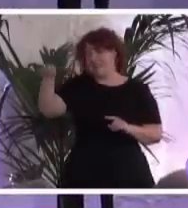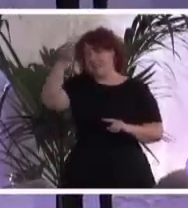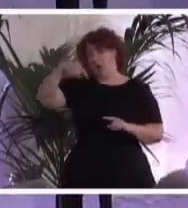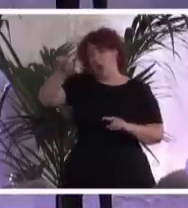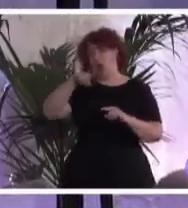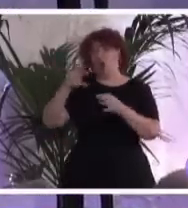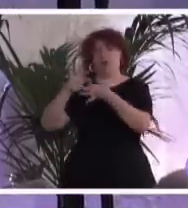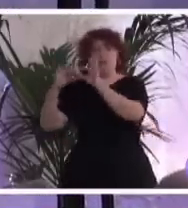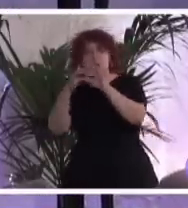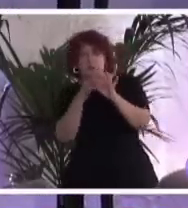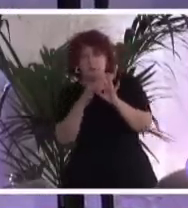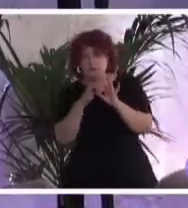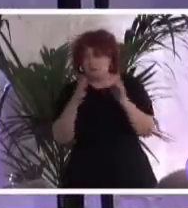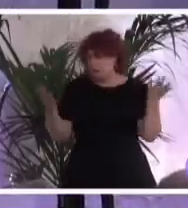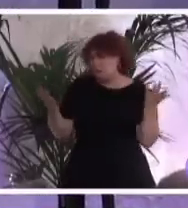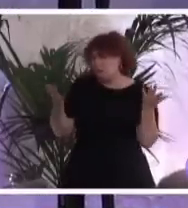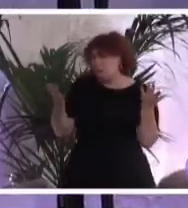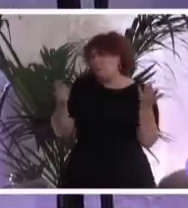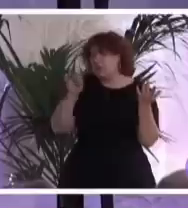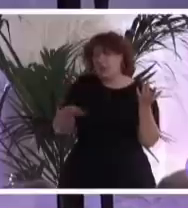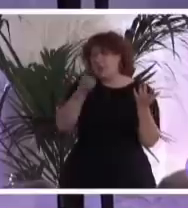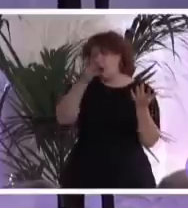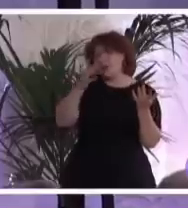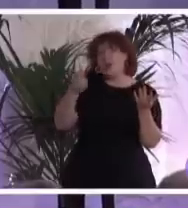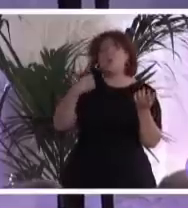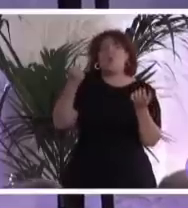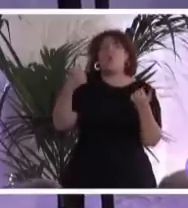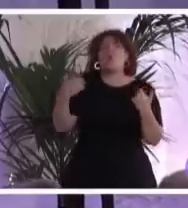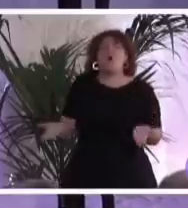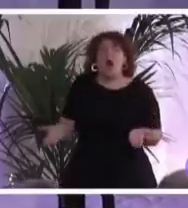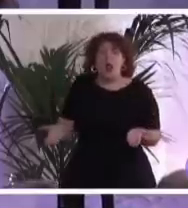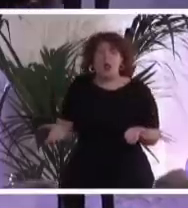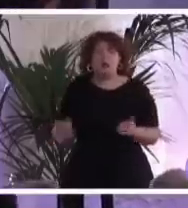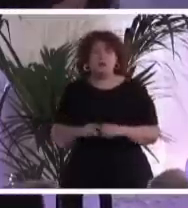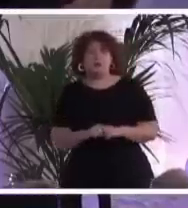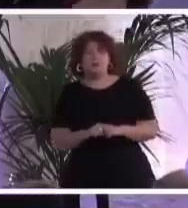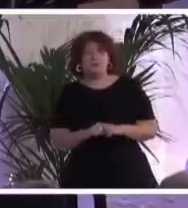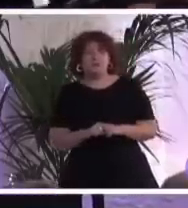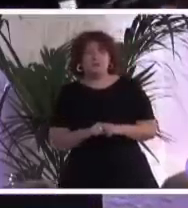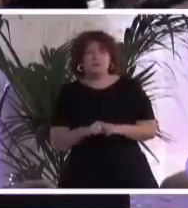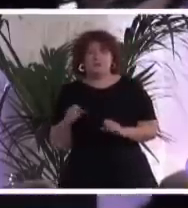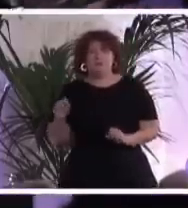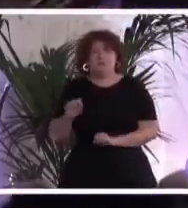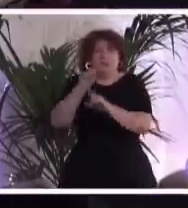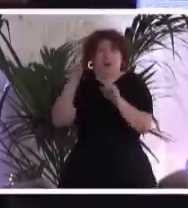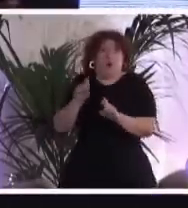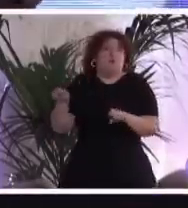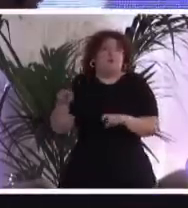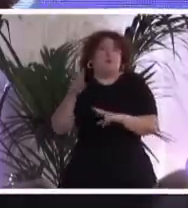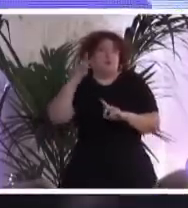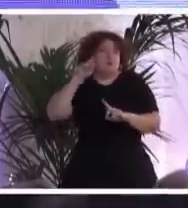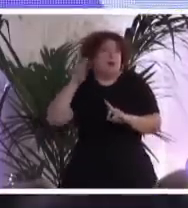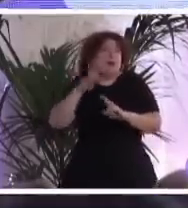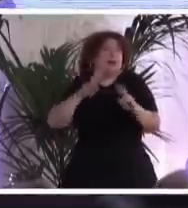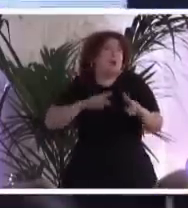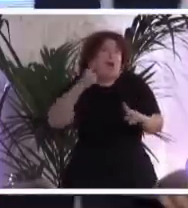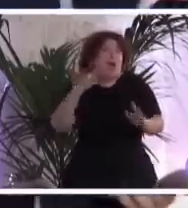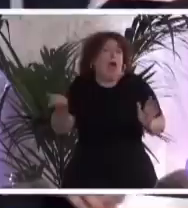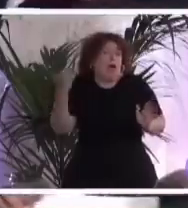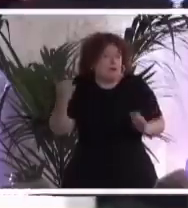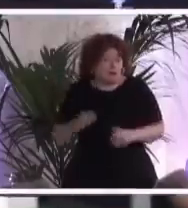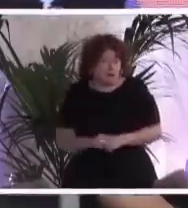de otras ramas del poder de Florentino Cuál es pregunta seguramente sin saber lo que le iba a responder